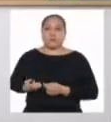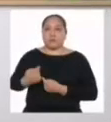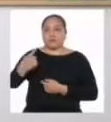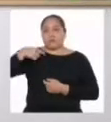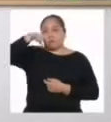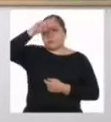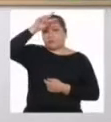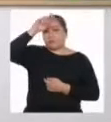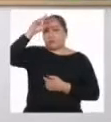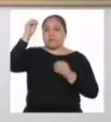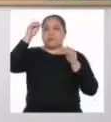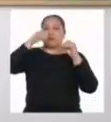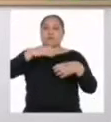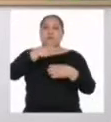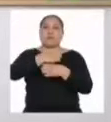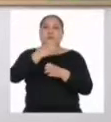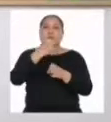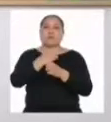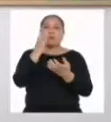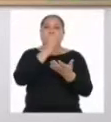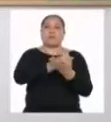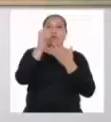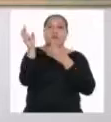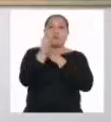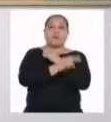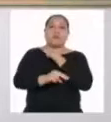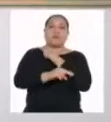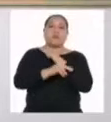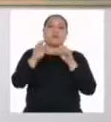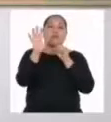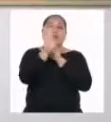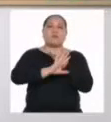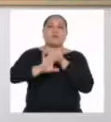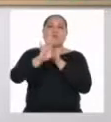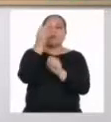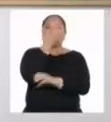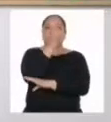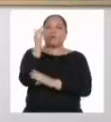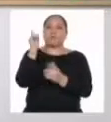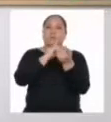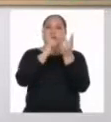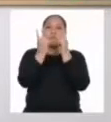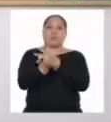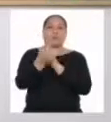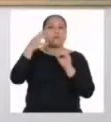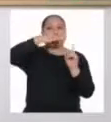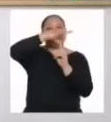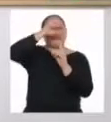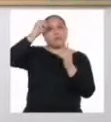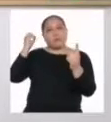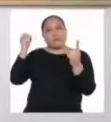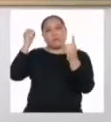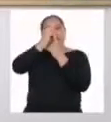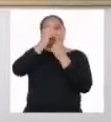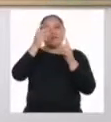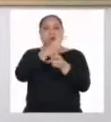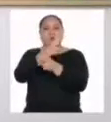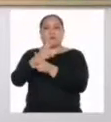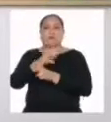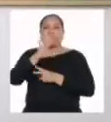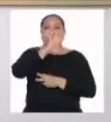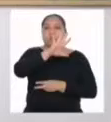el Programa Nacional de Conservación de Bosque para el Cambio Climático y tiene como objetivo